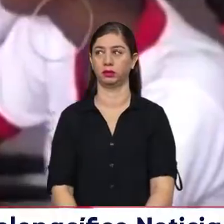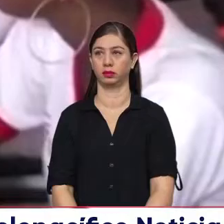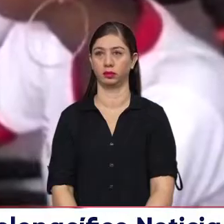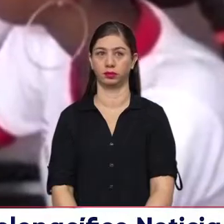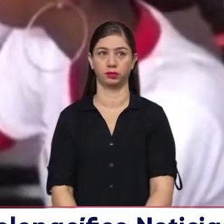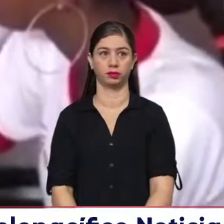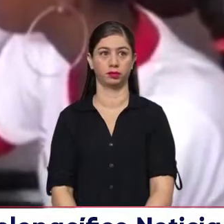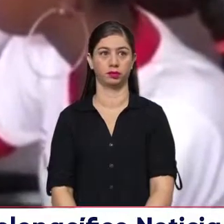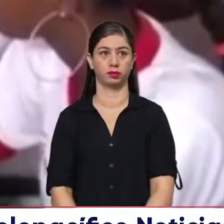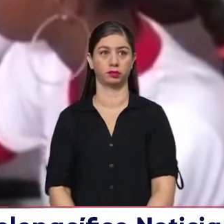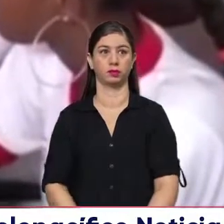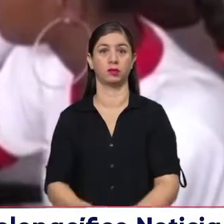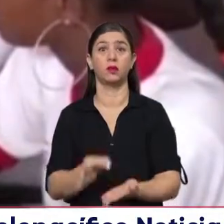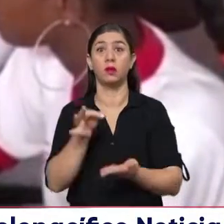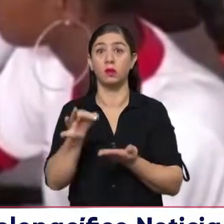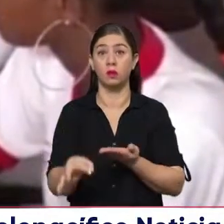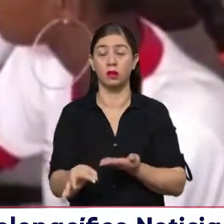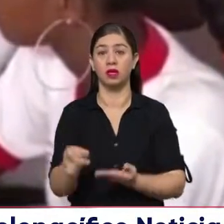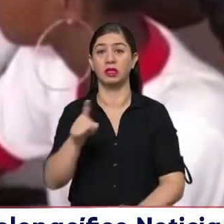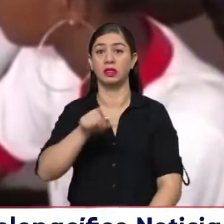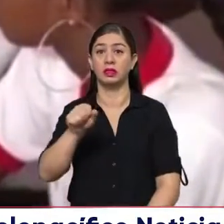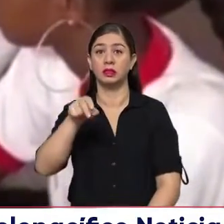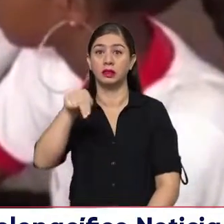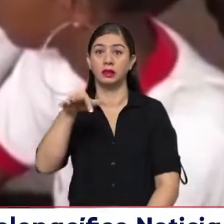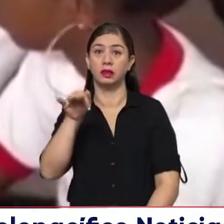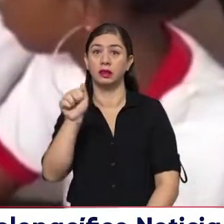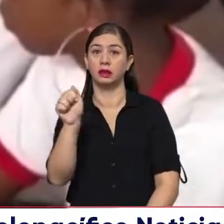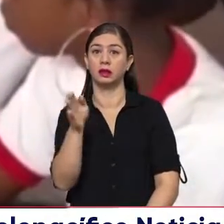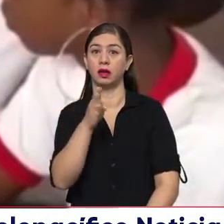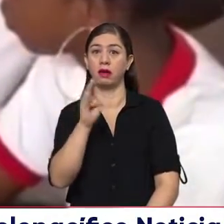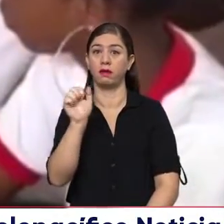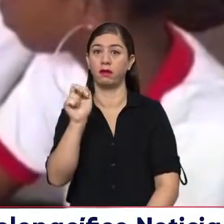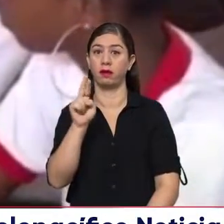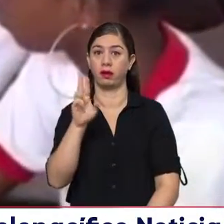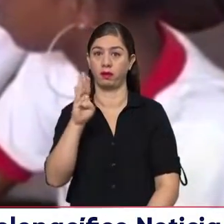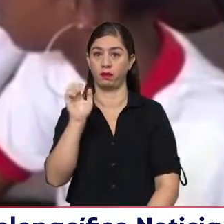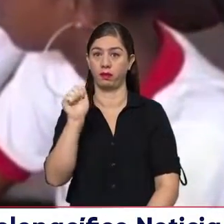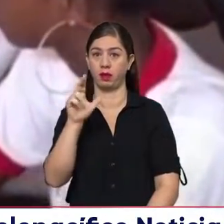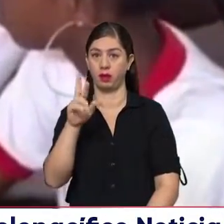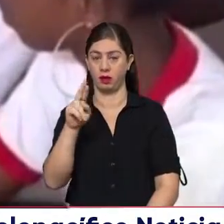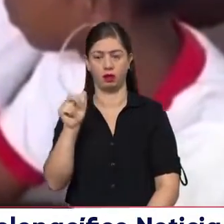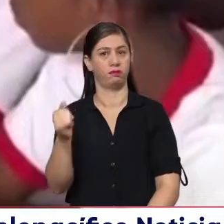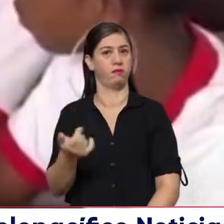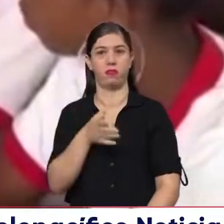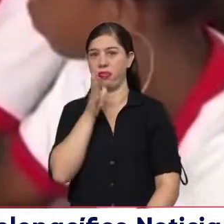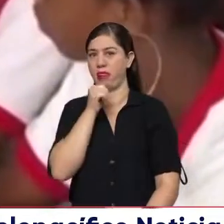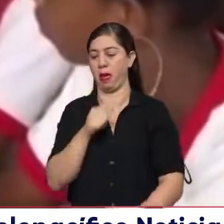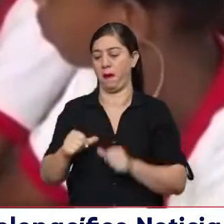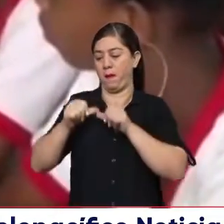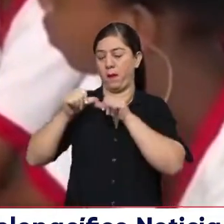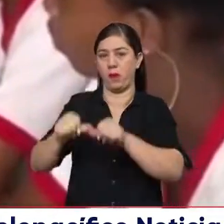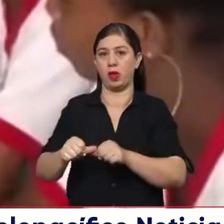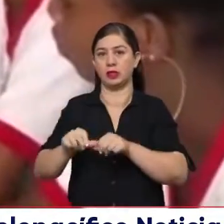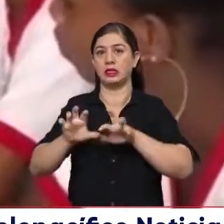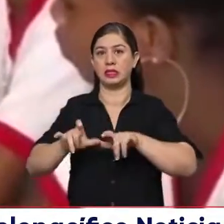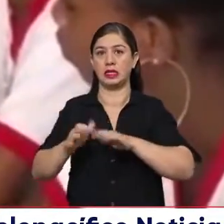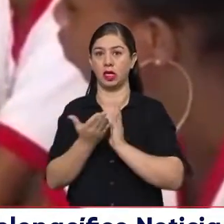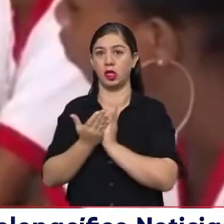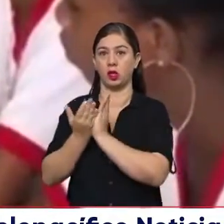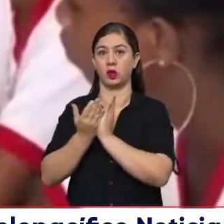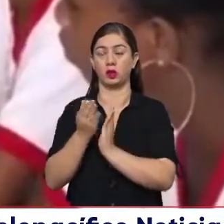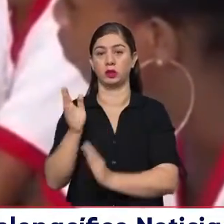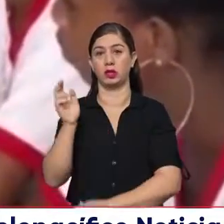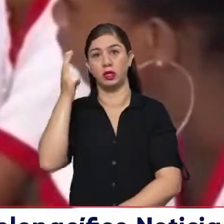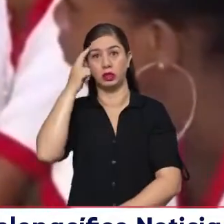El municipio de Santa Bárbara de Escuandé es un municipio no certificado. ¿Qué quiere decir con ello? Que el nombramiento lo hace directamente la Secretaría de Educación